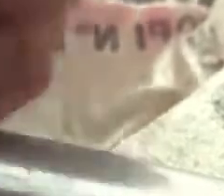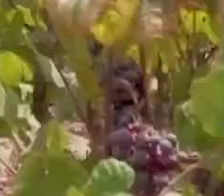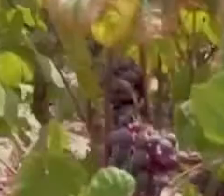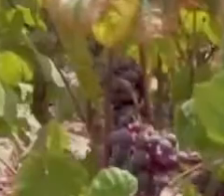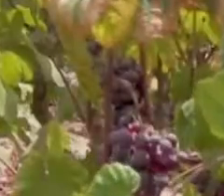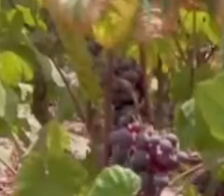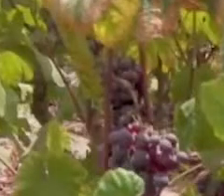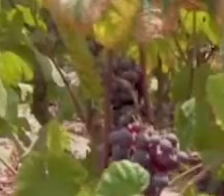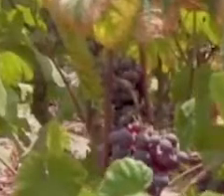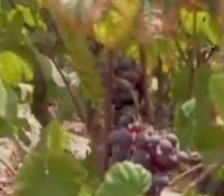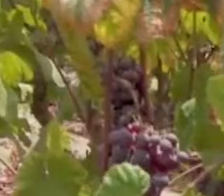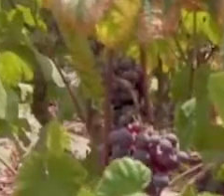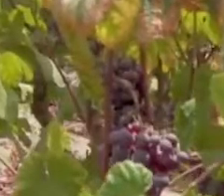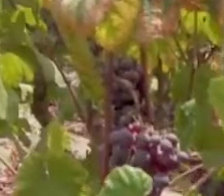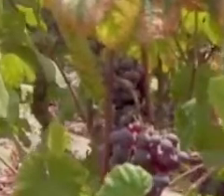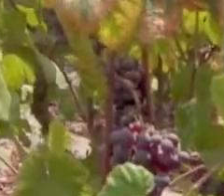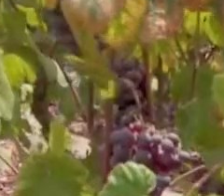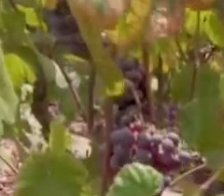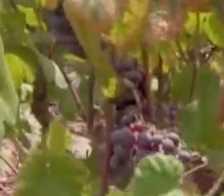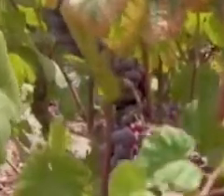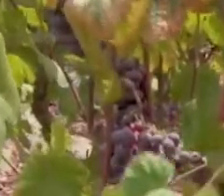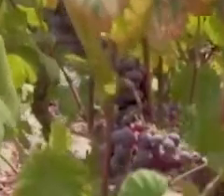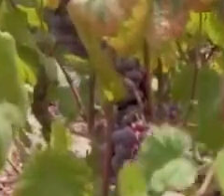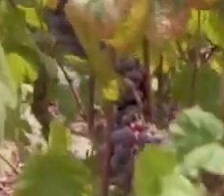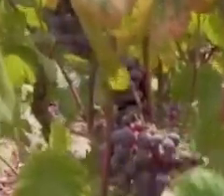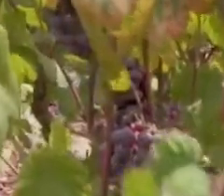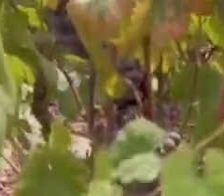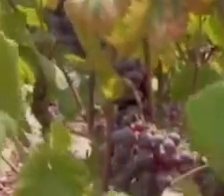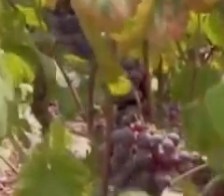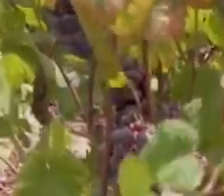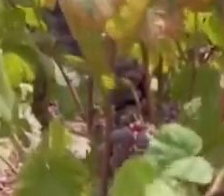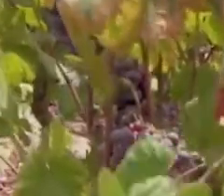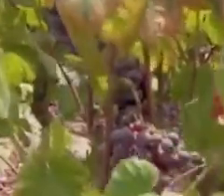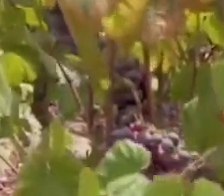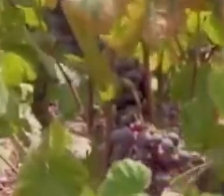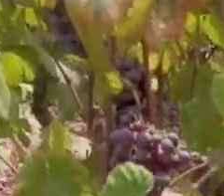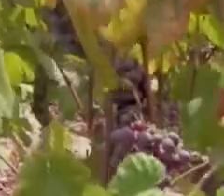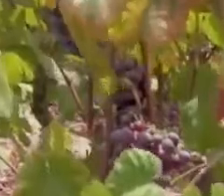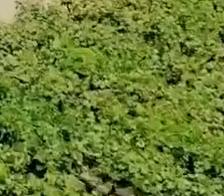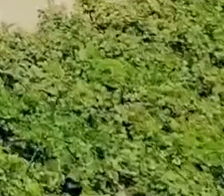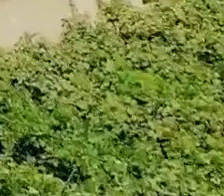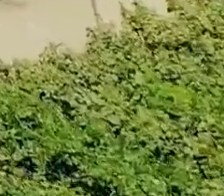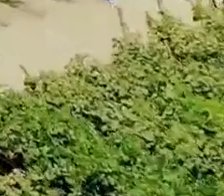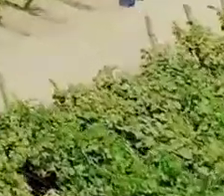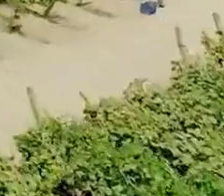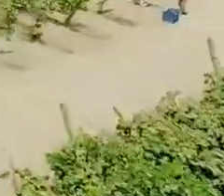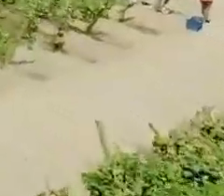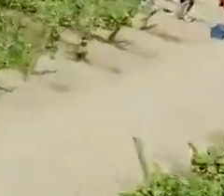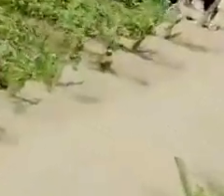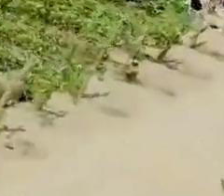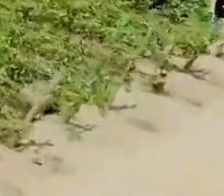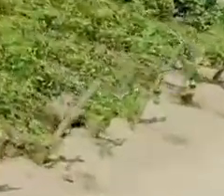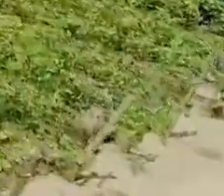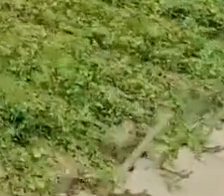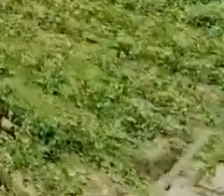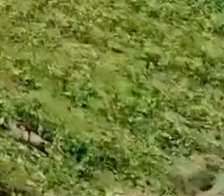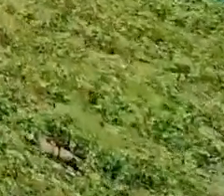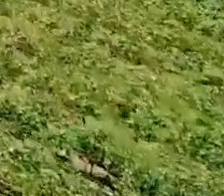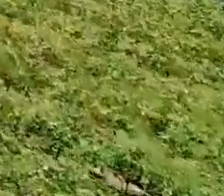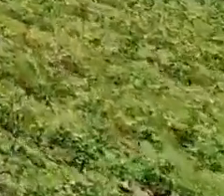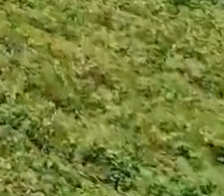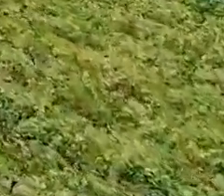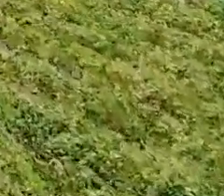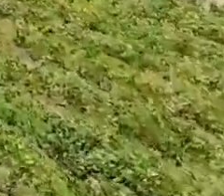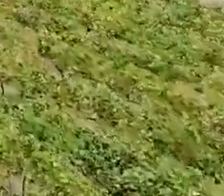de las mujeres sin espacio, ampliando el acceso de las agricultoras a los recursos naturales, los bienes productivos, la información,